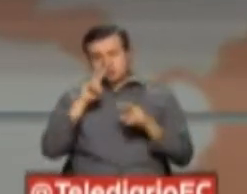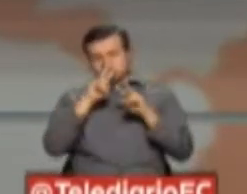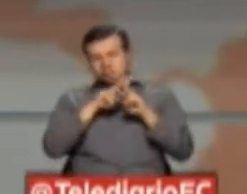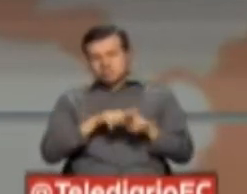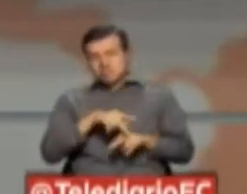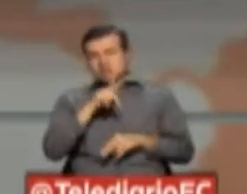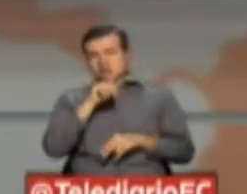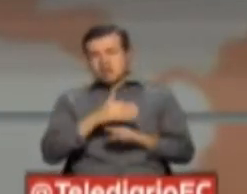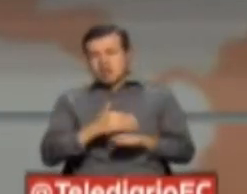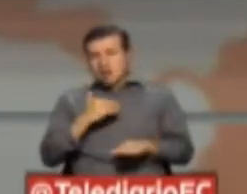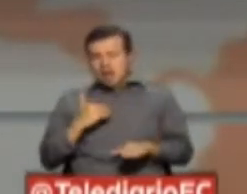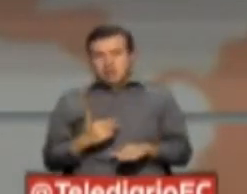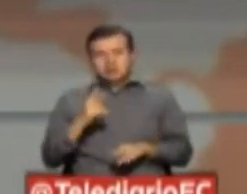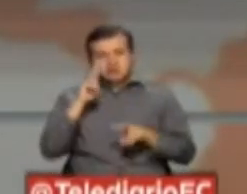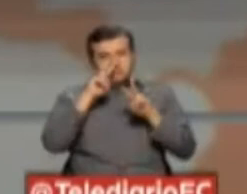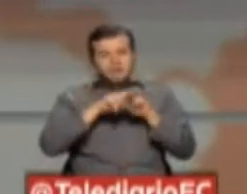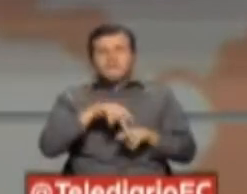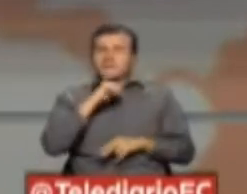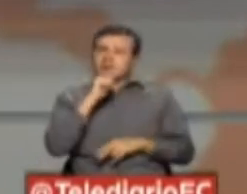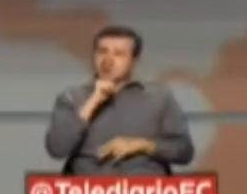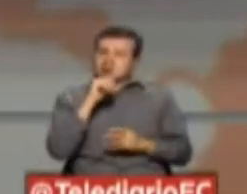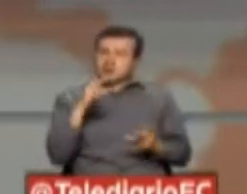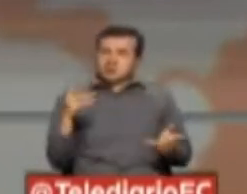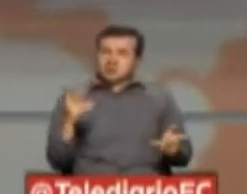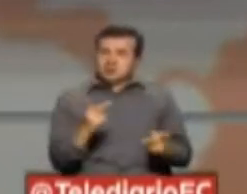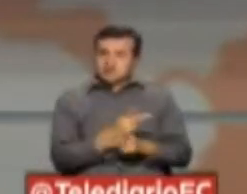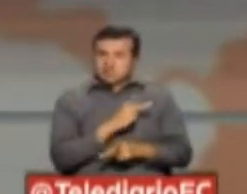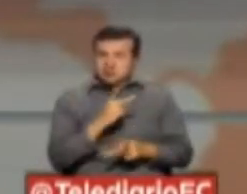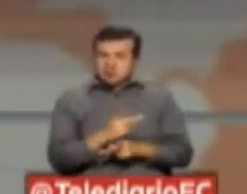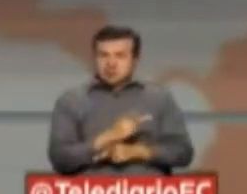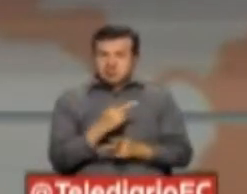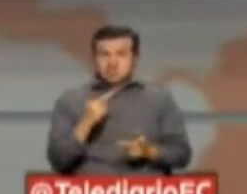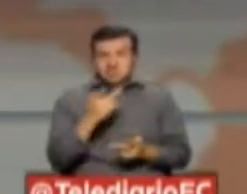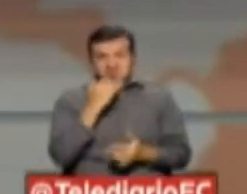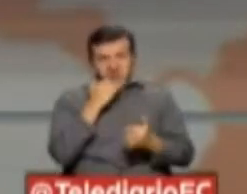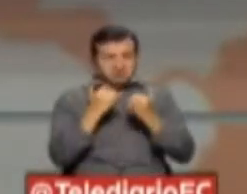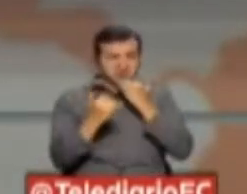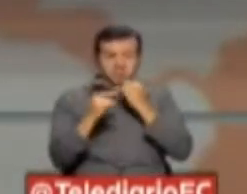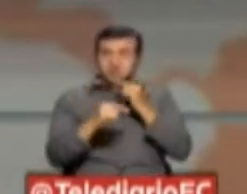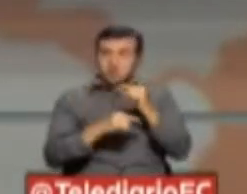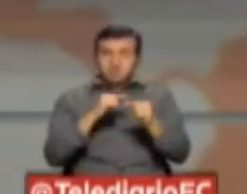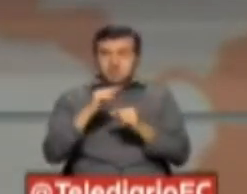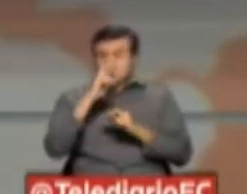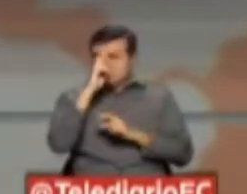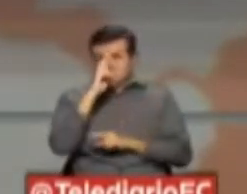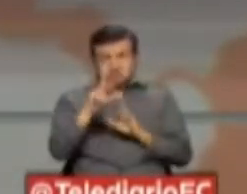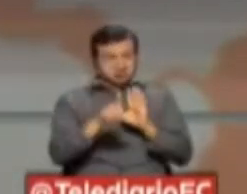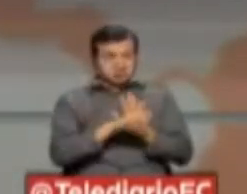detonante de esta bomba de tiempo que se va armando cuando vamos observando paulatinamente